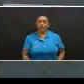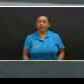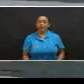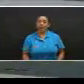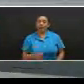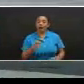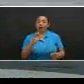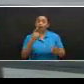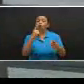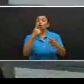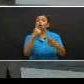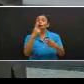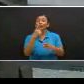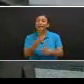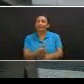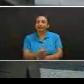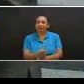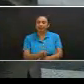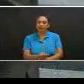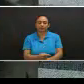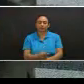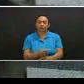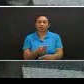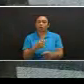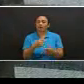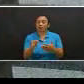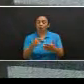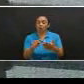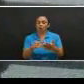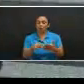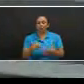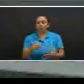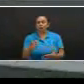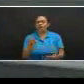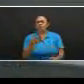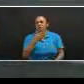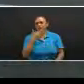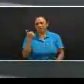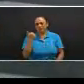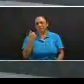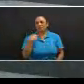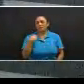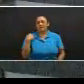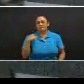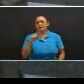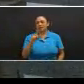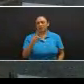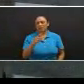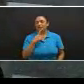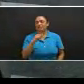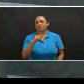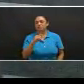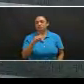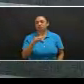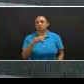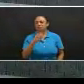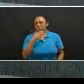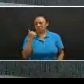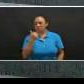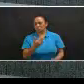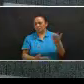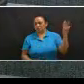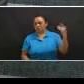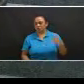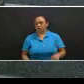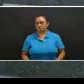Es más fácil para él, si su corazón no está bien ministrado, decir: no, mejor me voy.